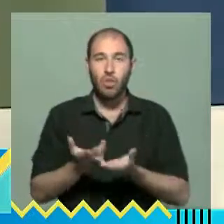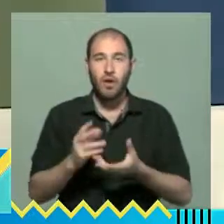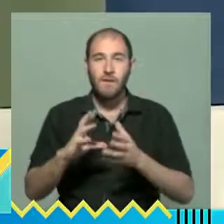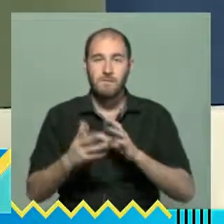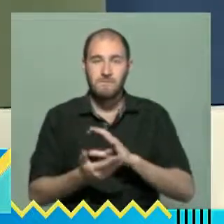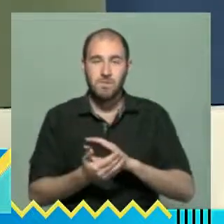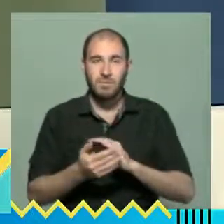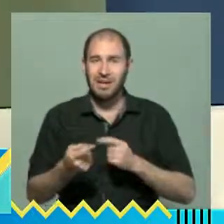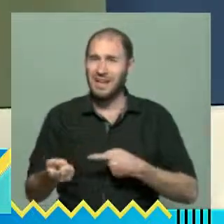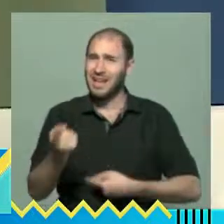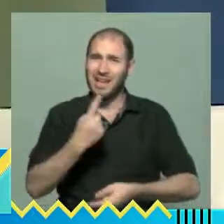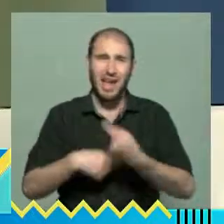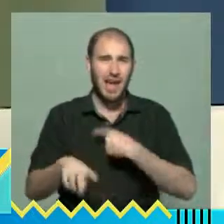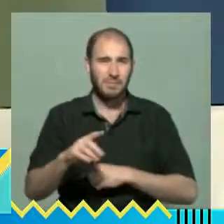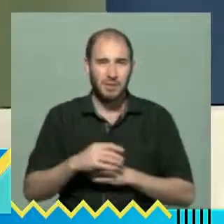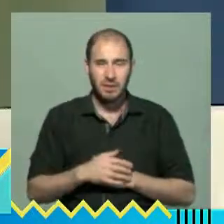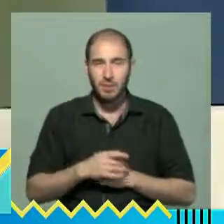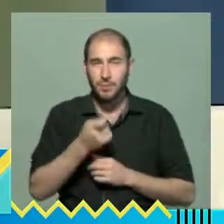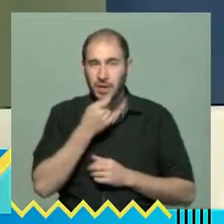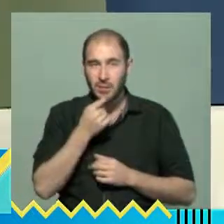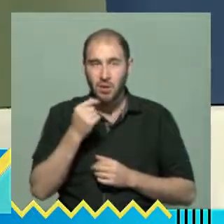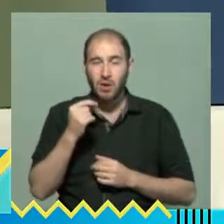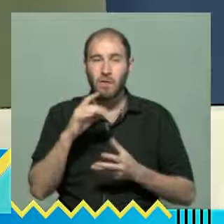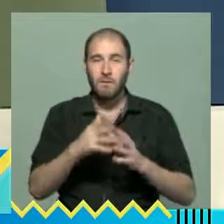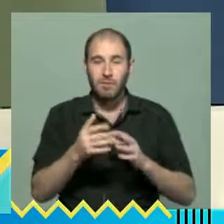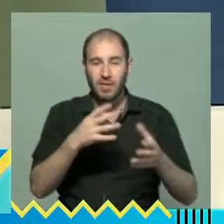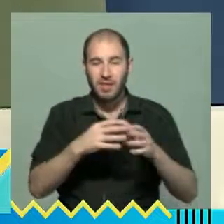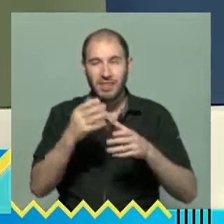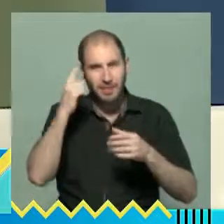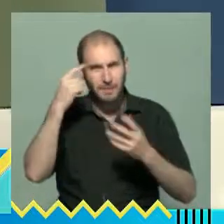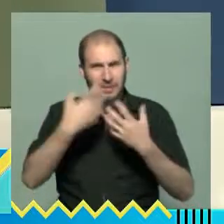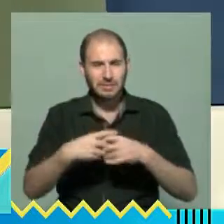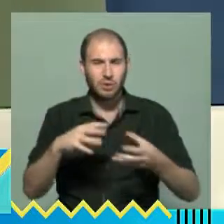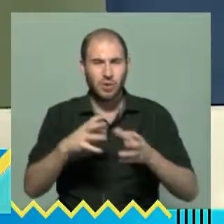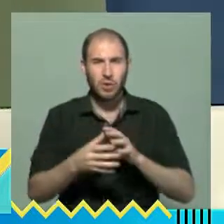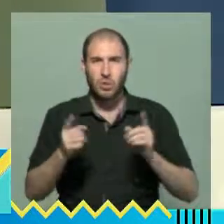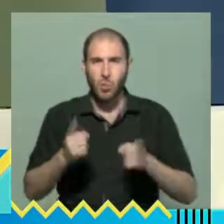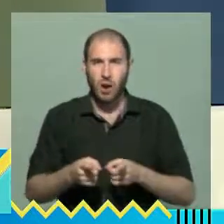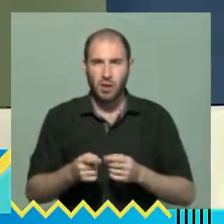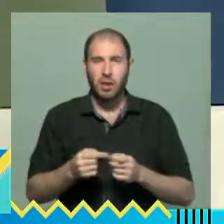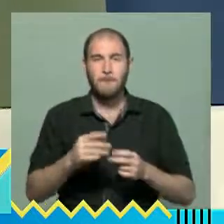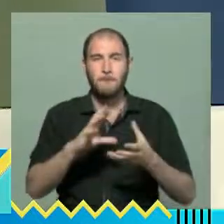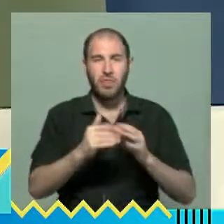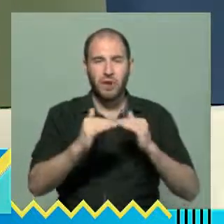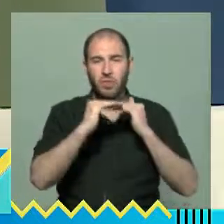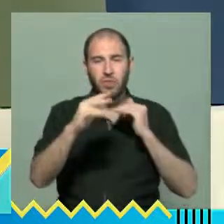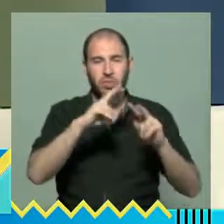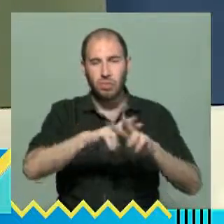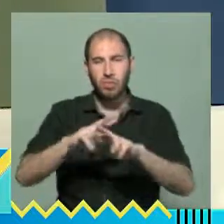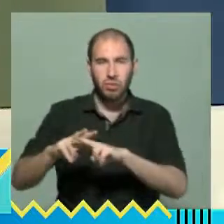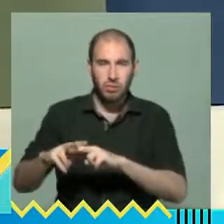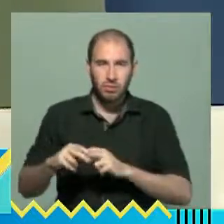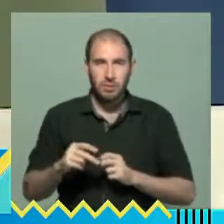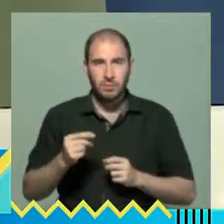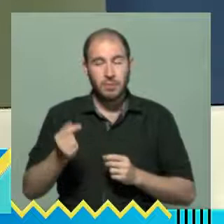modalidad ha cambiado tanto que si no tenemos una forma sistémica real de pensamiento, y anulamos modelos lineales, atomistas, como